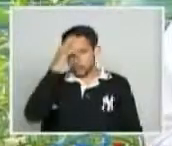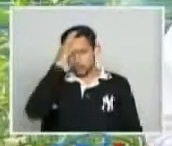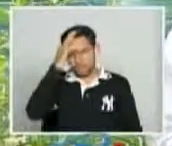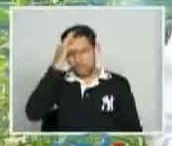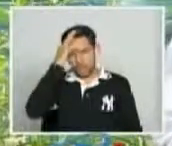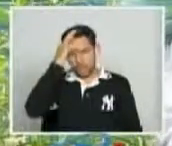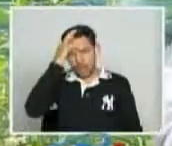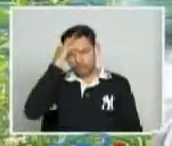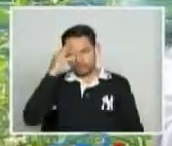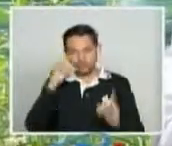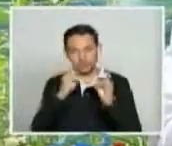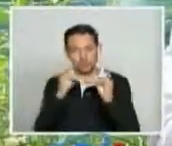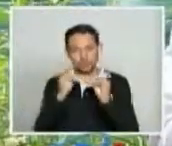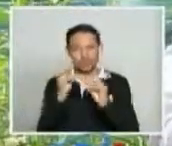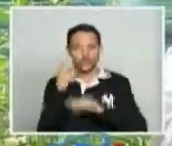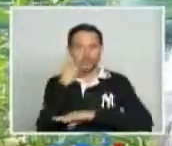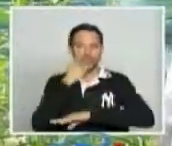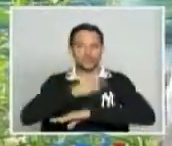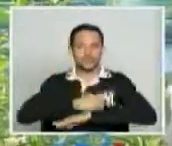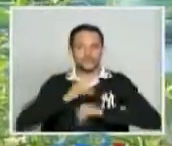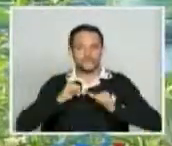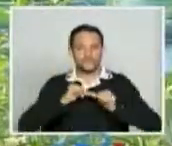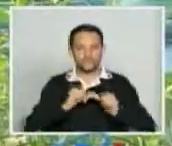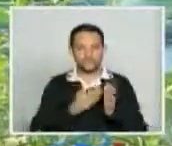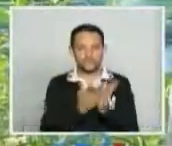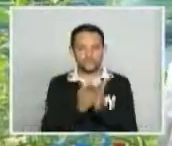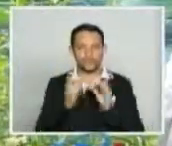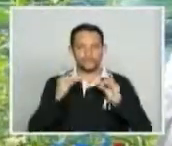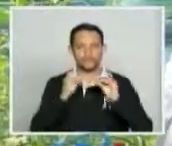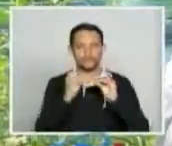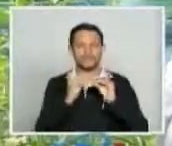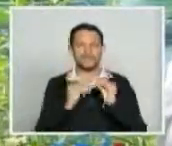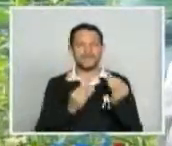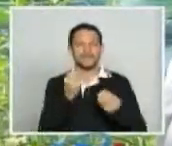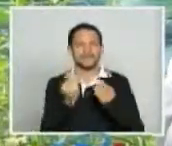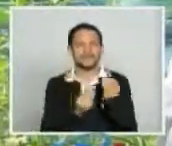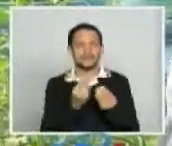dejaron encerrado 2 o 3 días y le hicieron